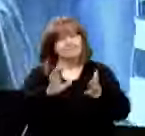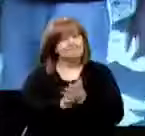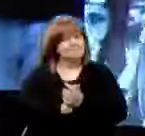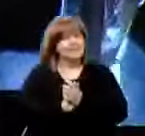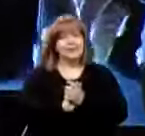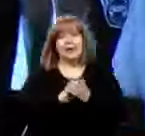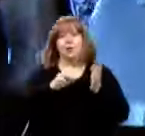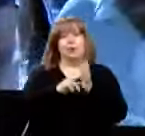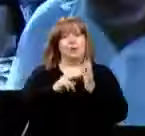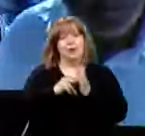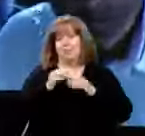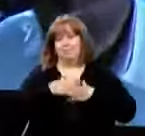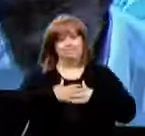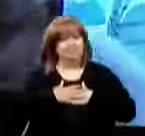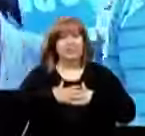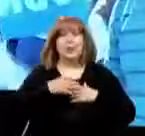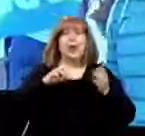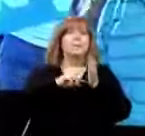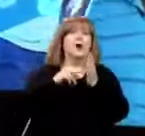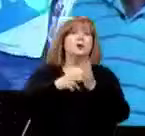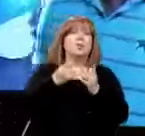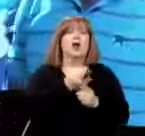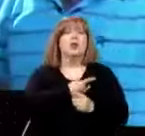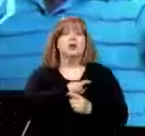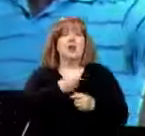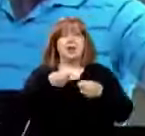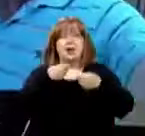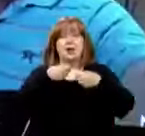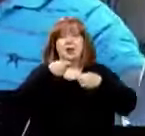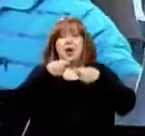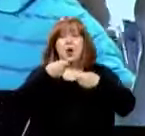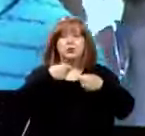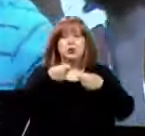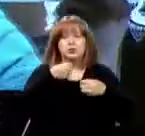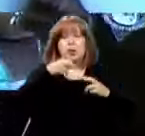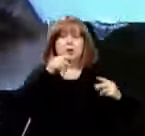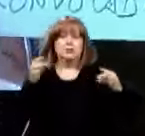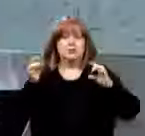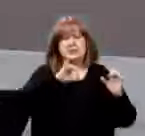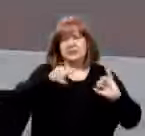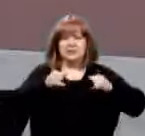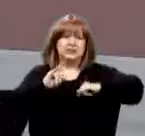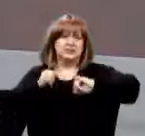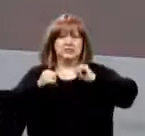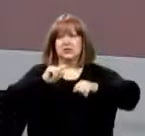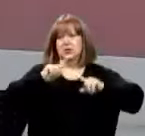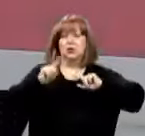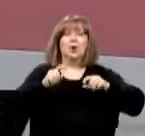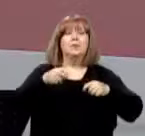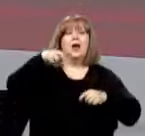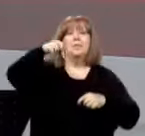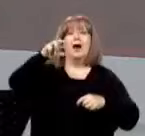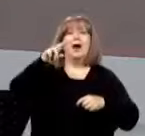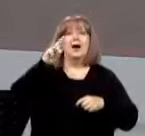son de alcance nacional, y que las negociaciones son en la paritaria. Pero vamos por partes, si te parece. Dale, dice, ¿cómo arrancaba todo? ¿Cómo arrancaba todo? Cerca de las 9